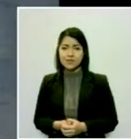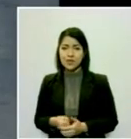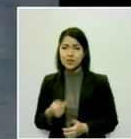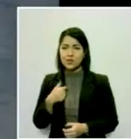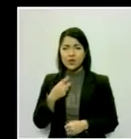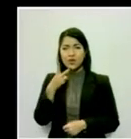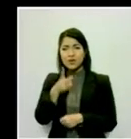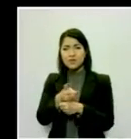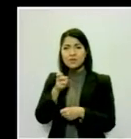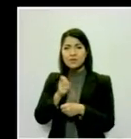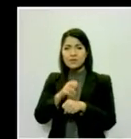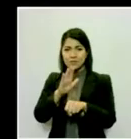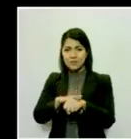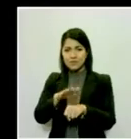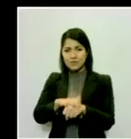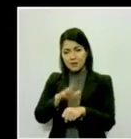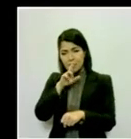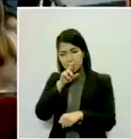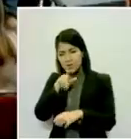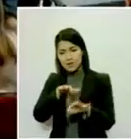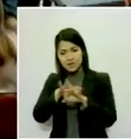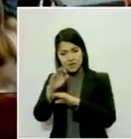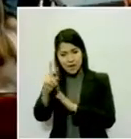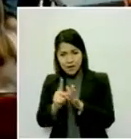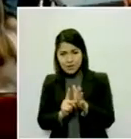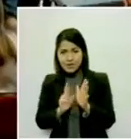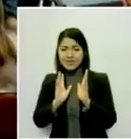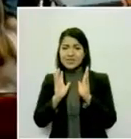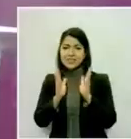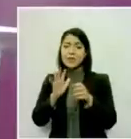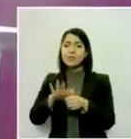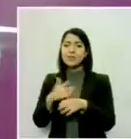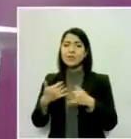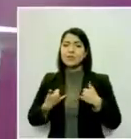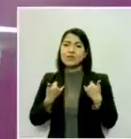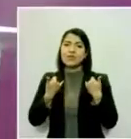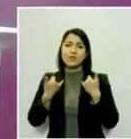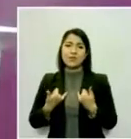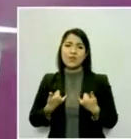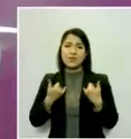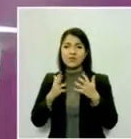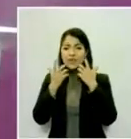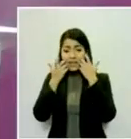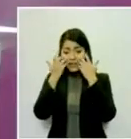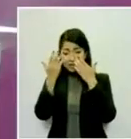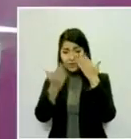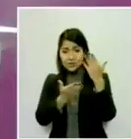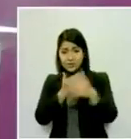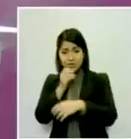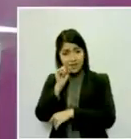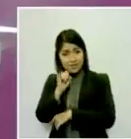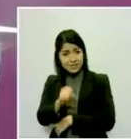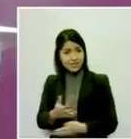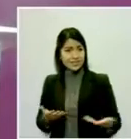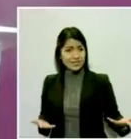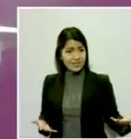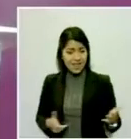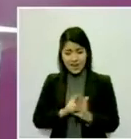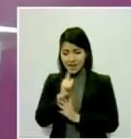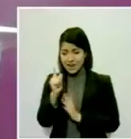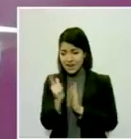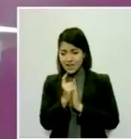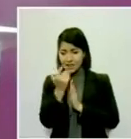les invitamos a que reanuden ellos sus labores porque los jóvenes están con toda la intención y bueno, todas las